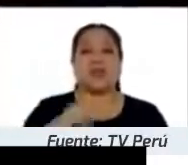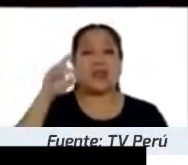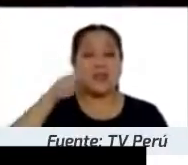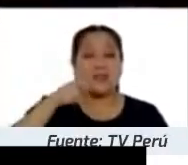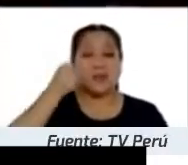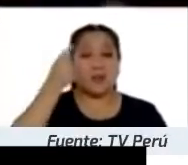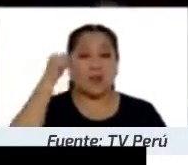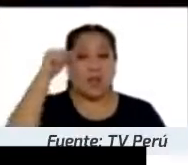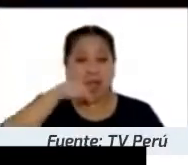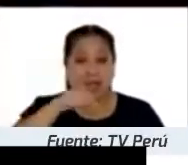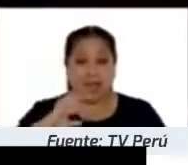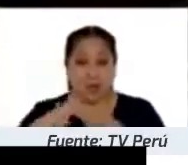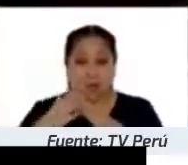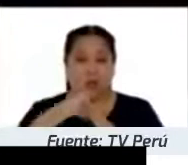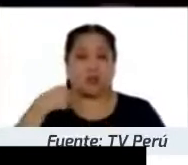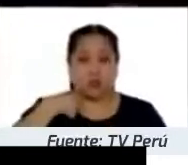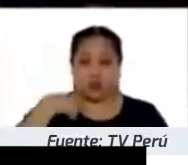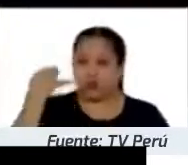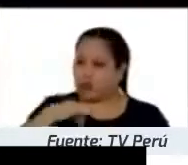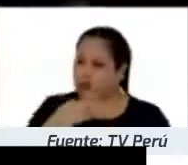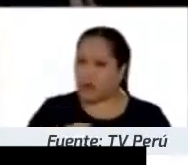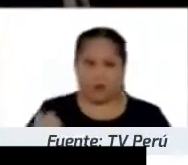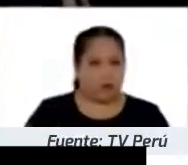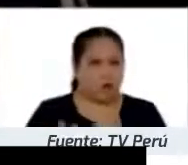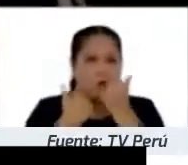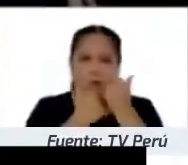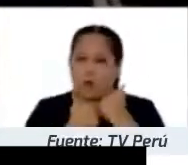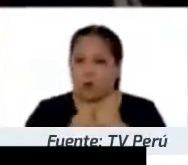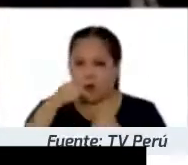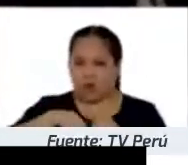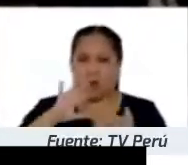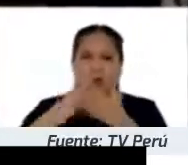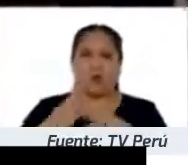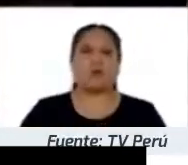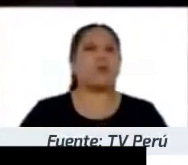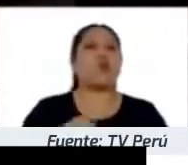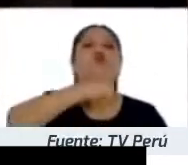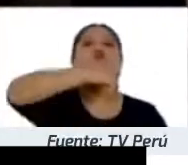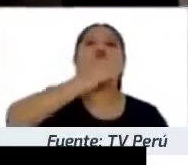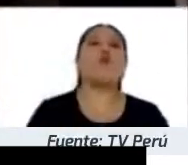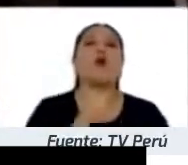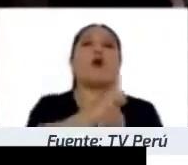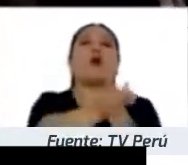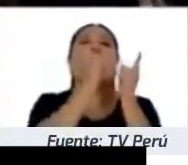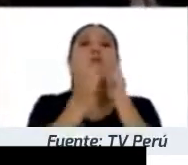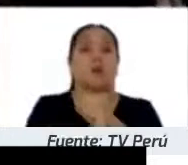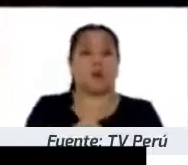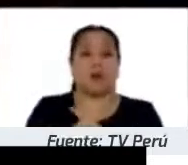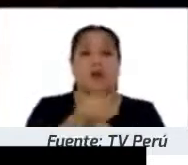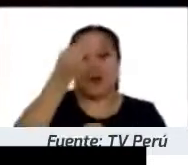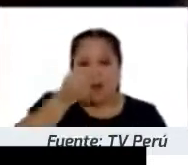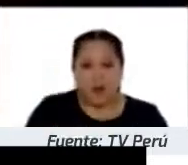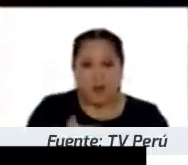estando acá en el pueblo, donde he estado siempre y donde lo estaremos con la voluntad del pueblo, jamás cambiará nuestra